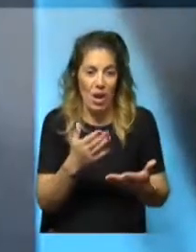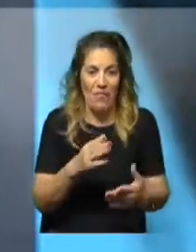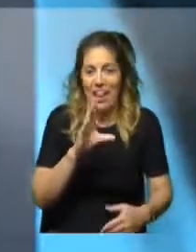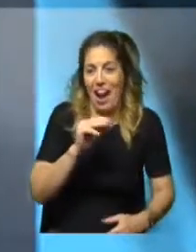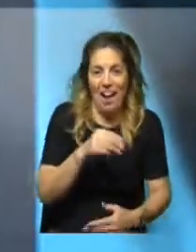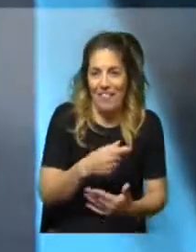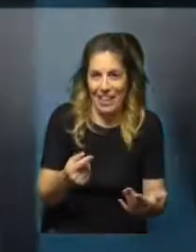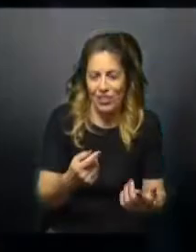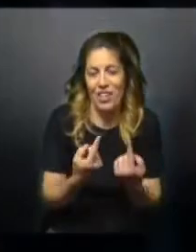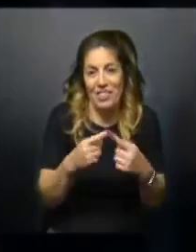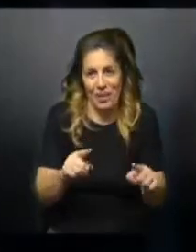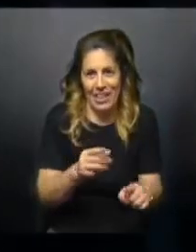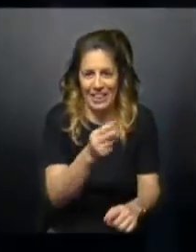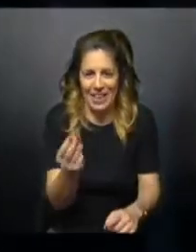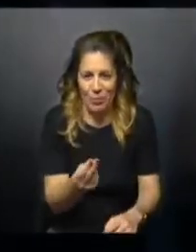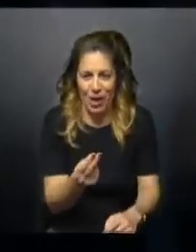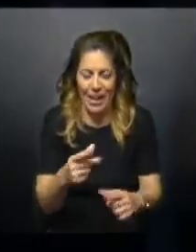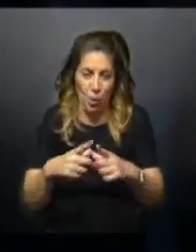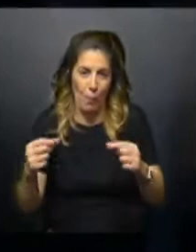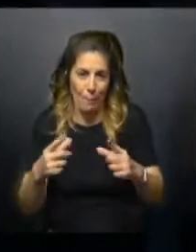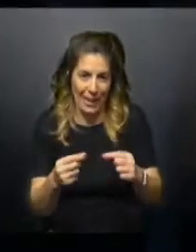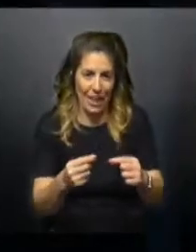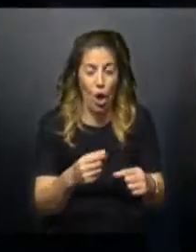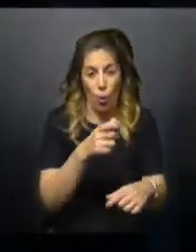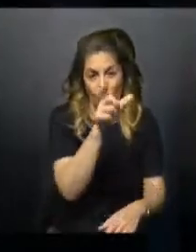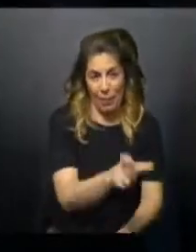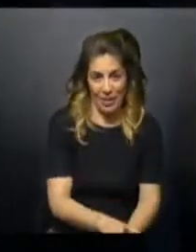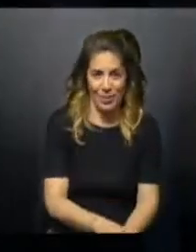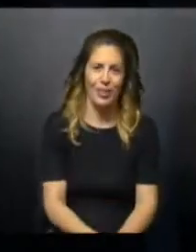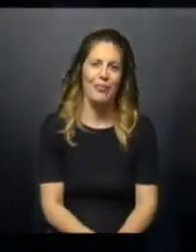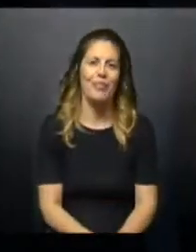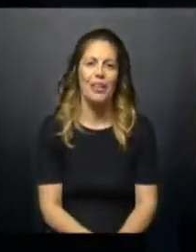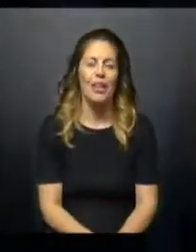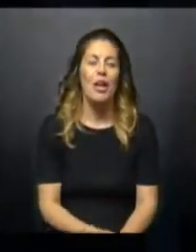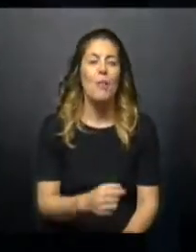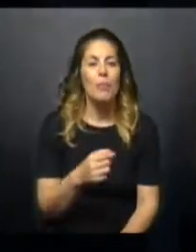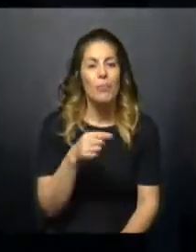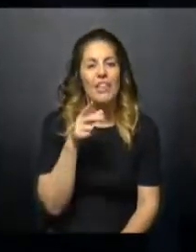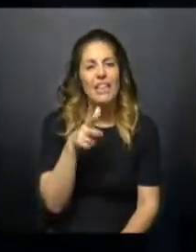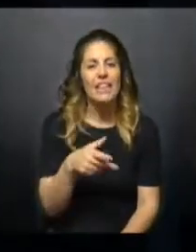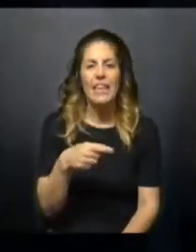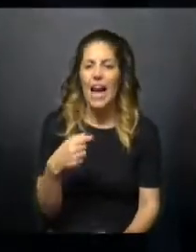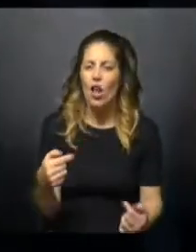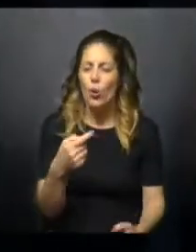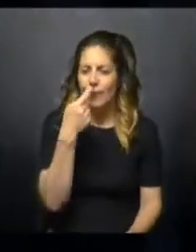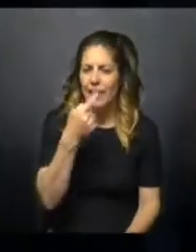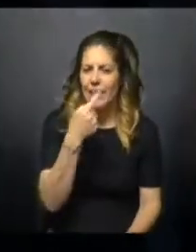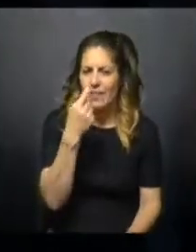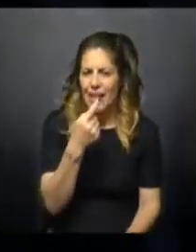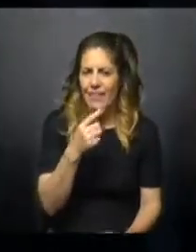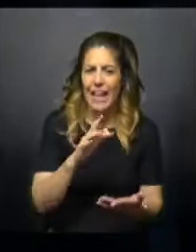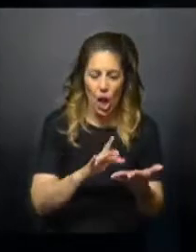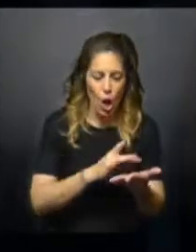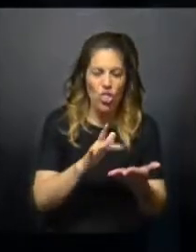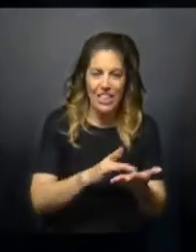ahí una cosa que me parece que es interesante hablaste de lo digital cómo juega o cómo jugó en